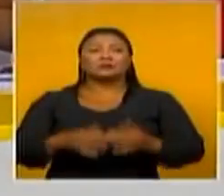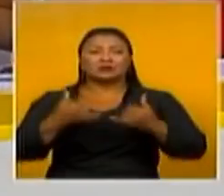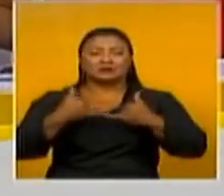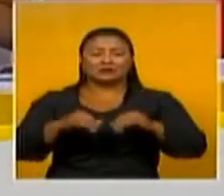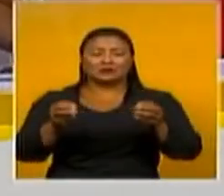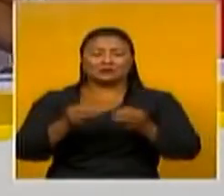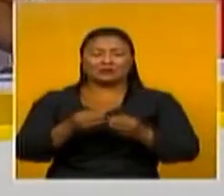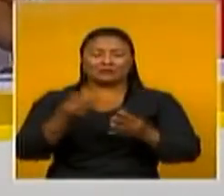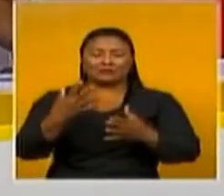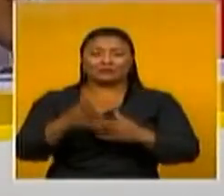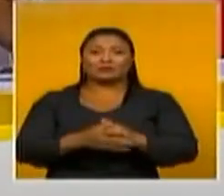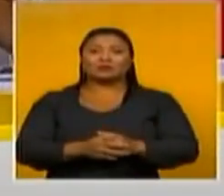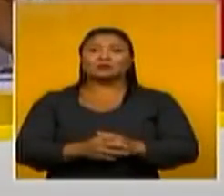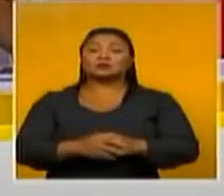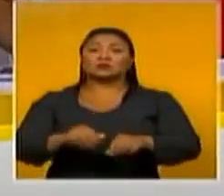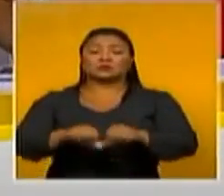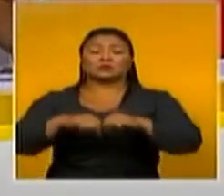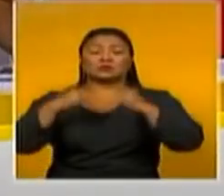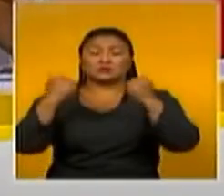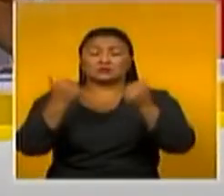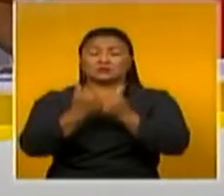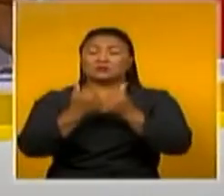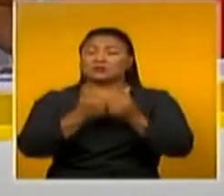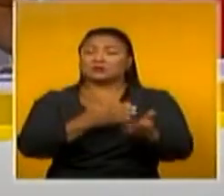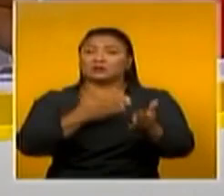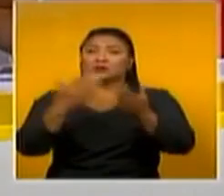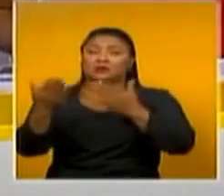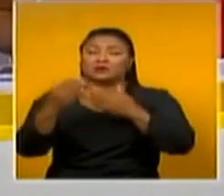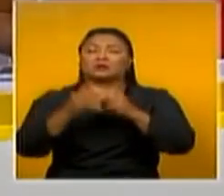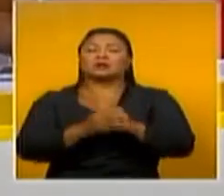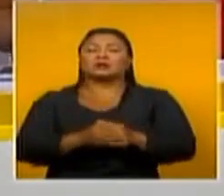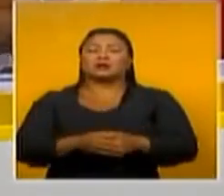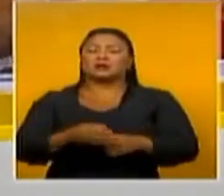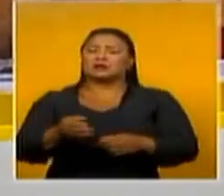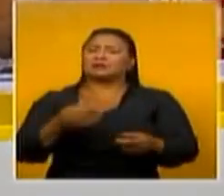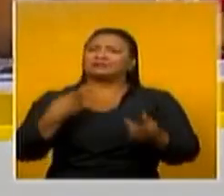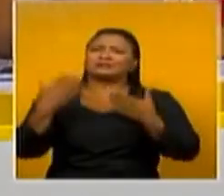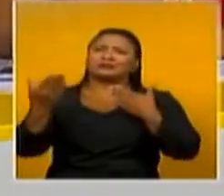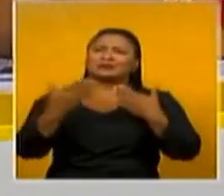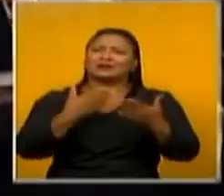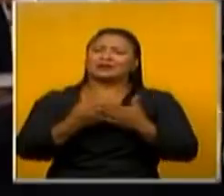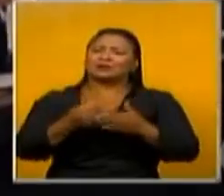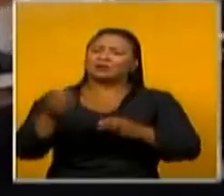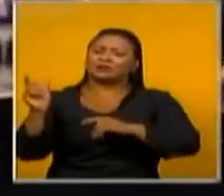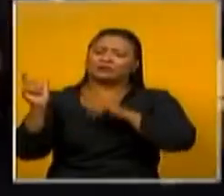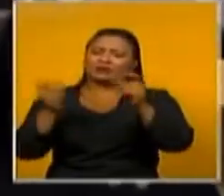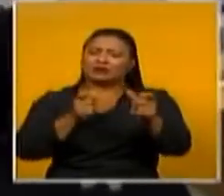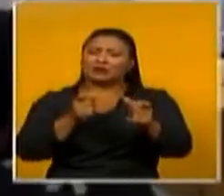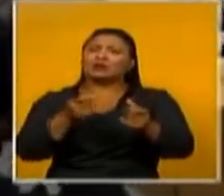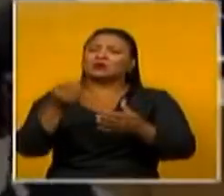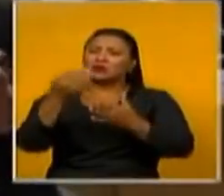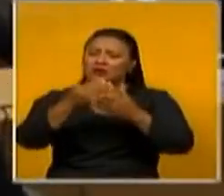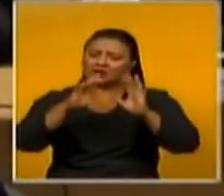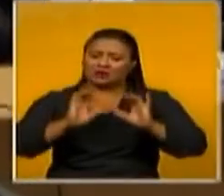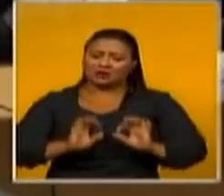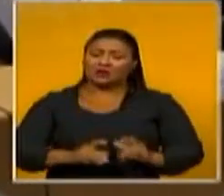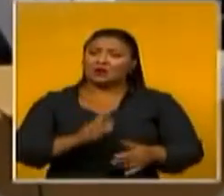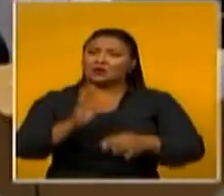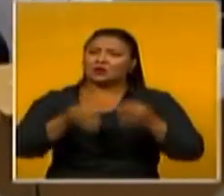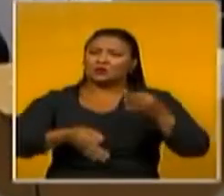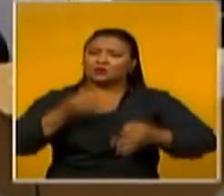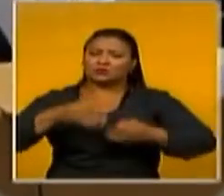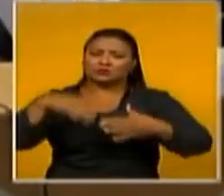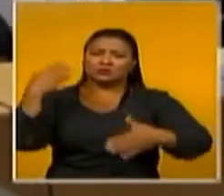Seguimos informando. Los asambleístas de oposición y oficialistas reclaman que la Comisión de Fiscalización elabore y apruebe un informe sobre el